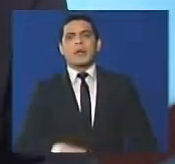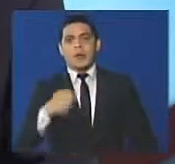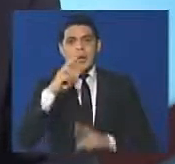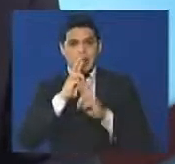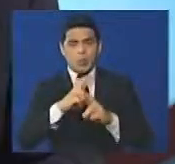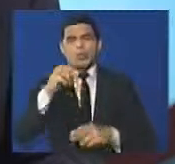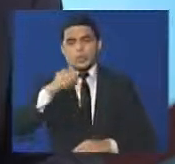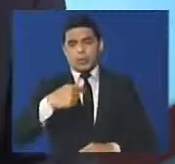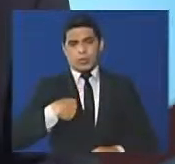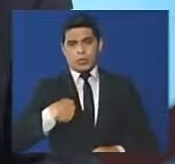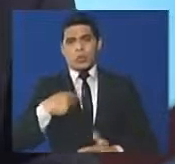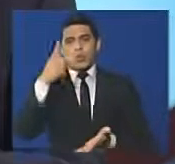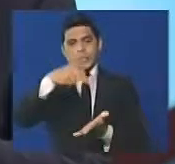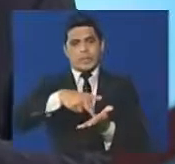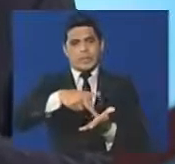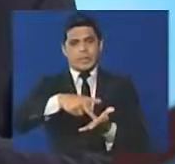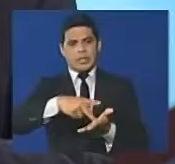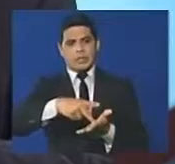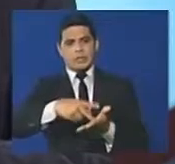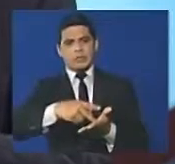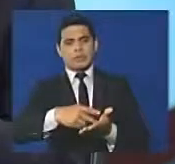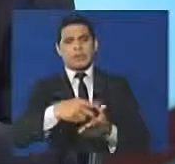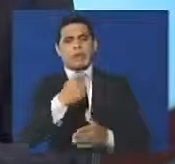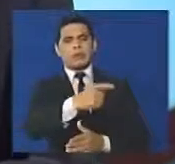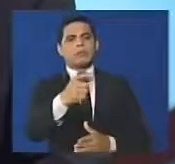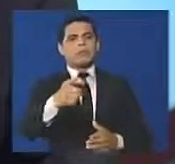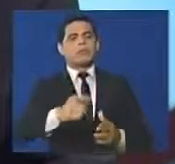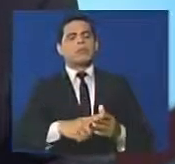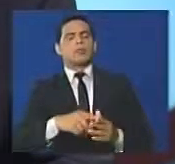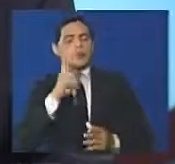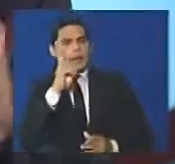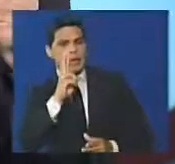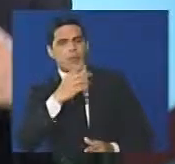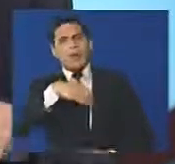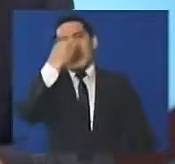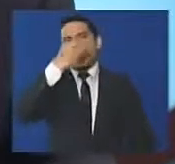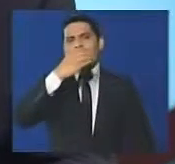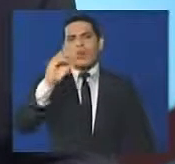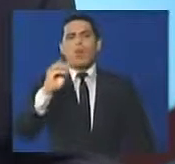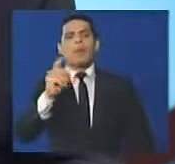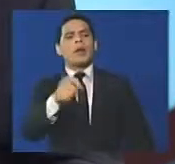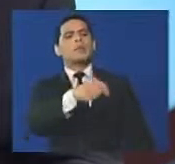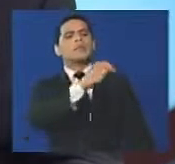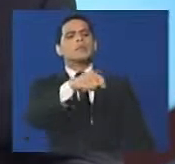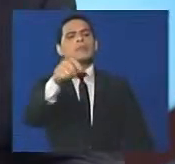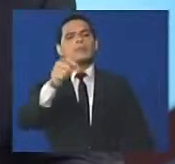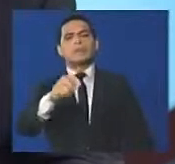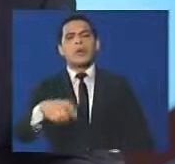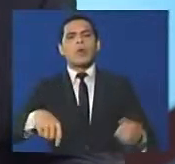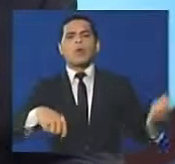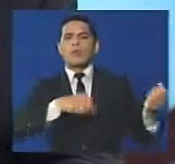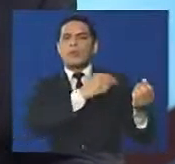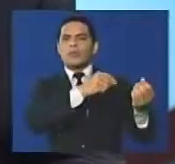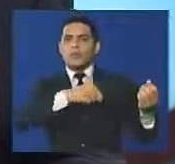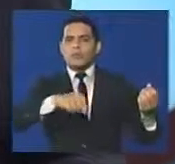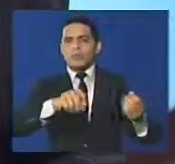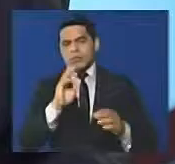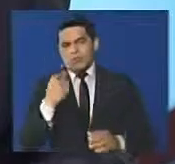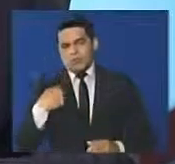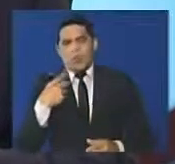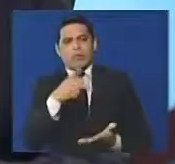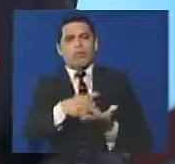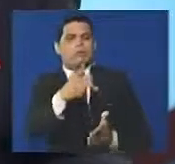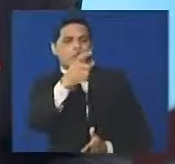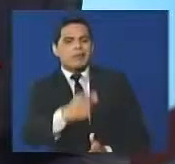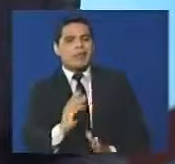Cuando uno sale al espectáculo, cuando, o para cantar, o para dirigir, o para tocar, cuando